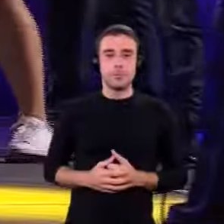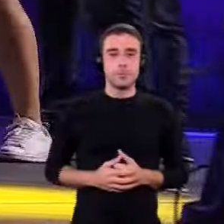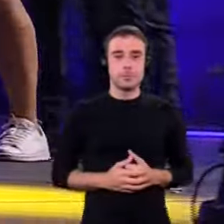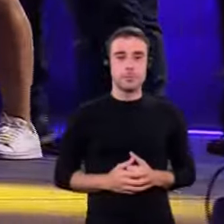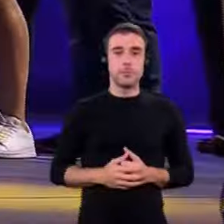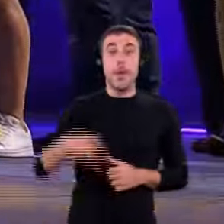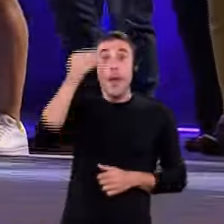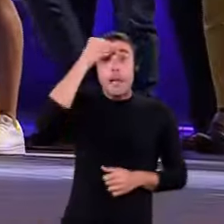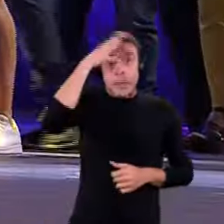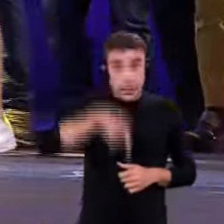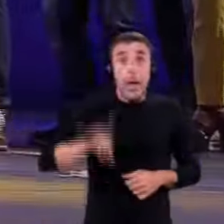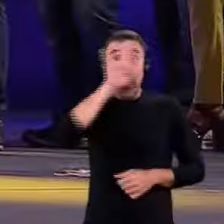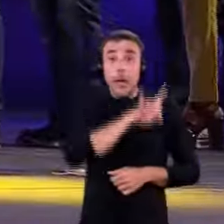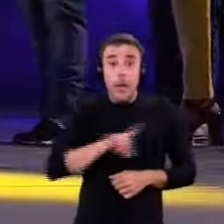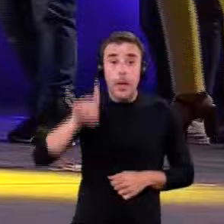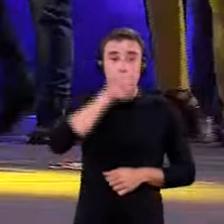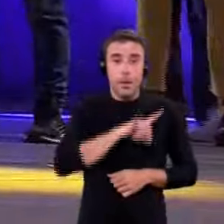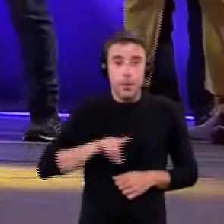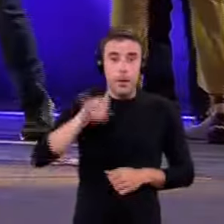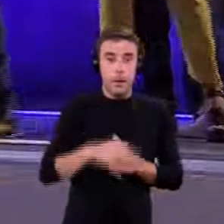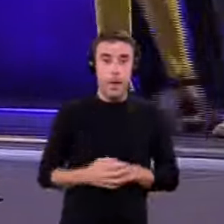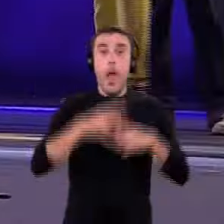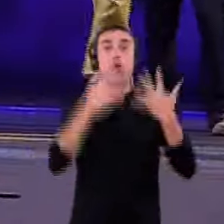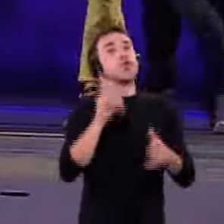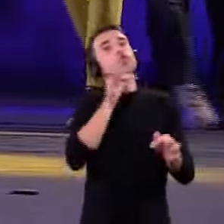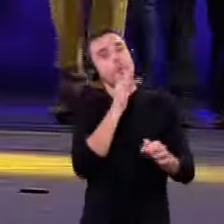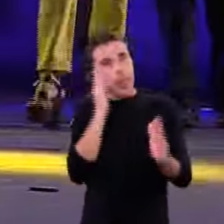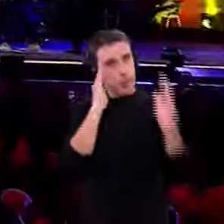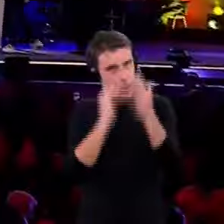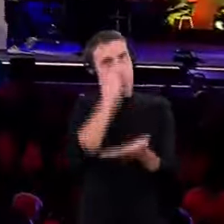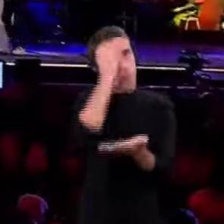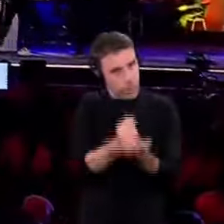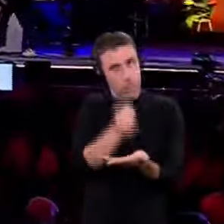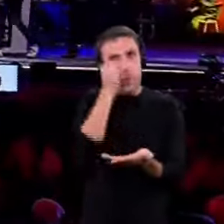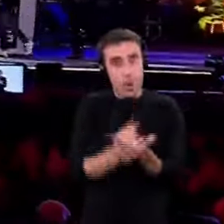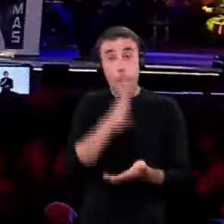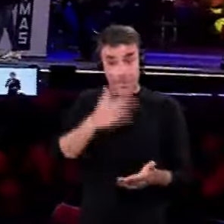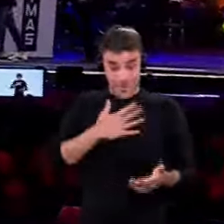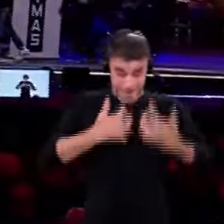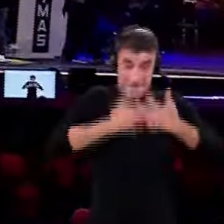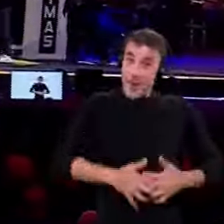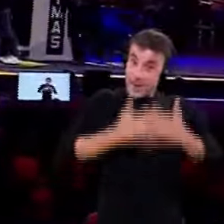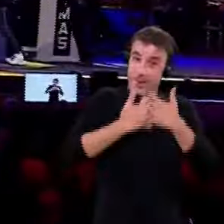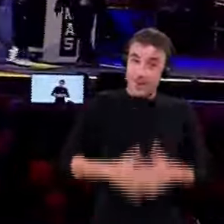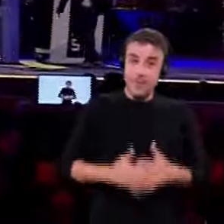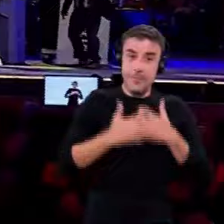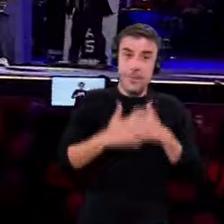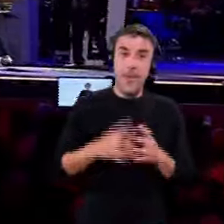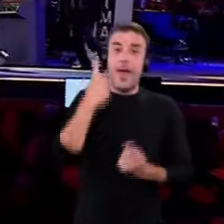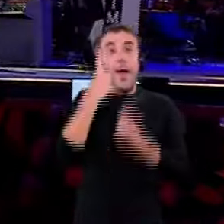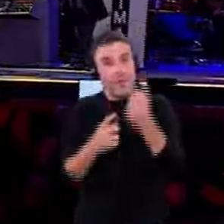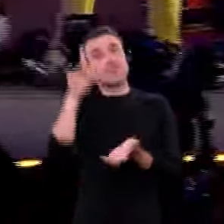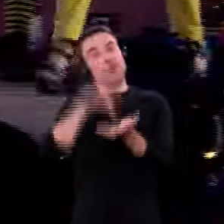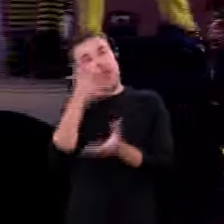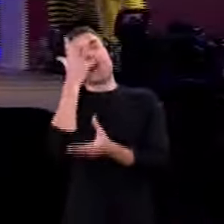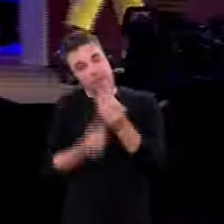La inteligencia canaria abre esta fase de ensayo, por eso mi maquinaria de vez en cuando da